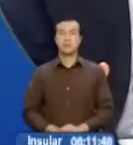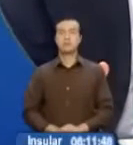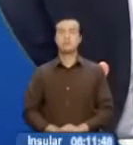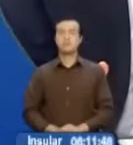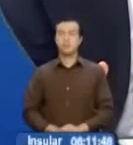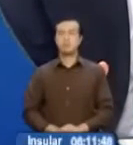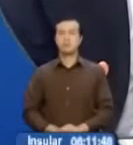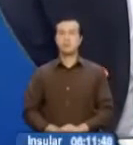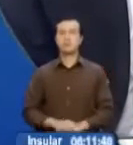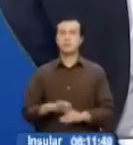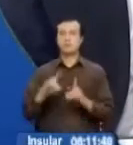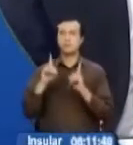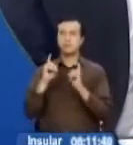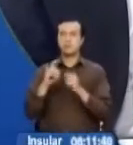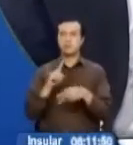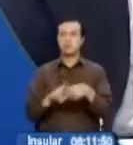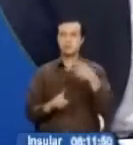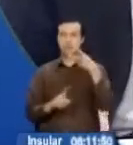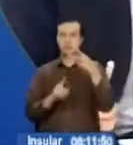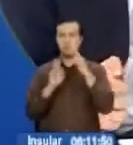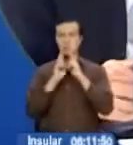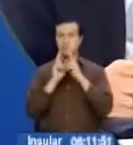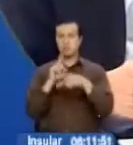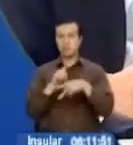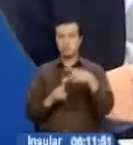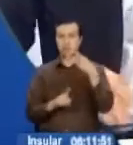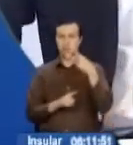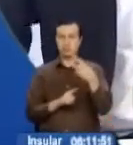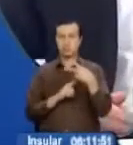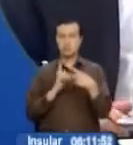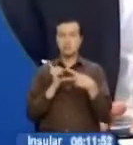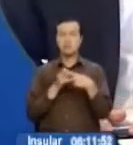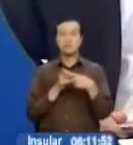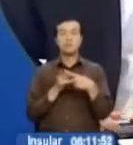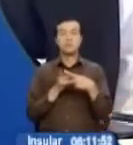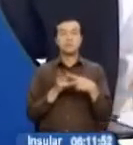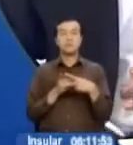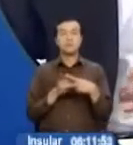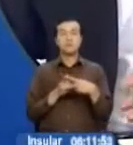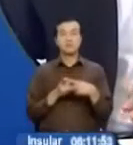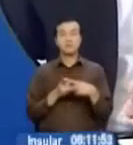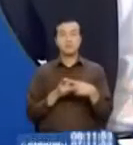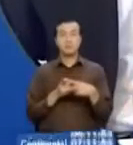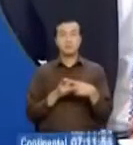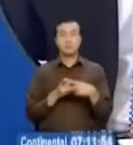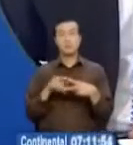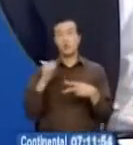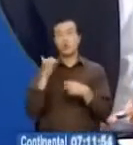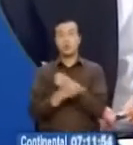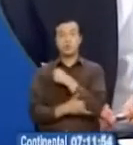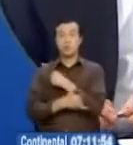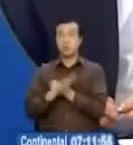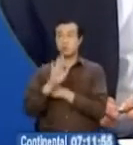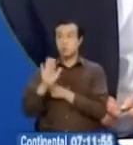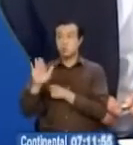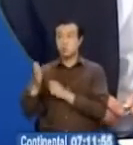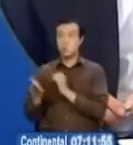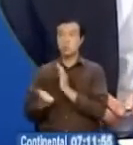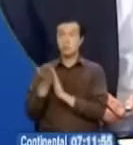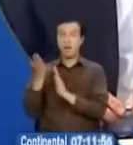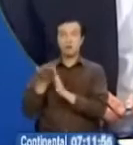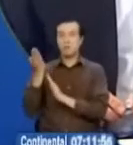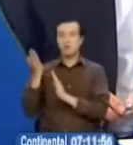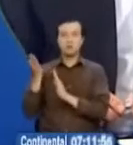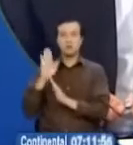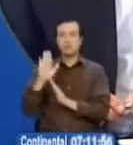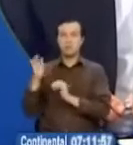Sí, esa pregunta, Carlos, tiene dos respuestas. La una es, los otros países incrementaron